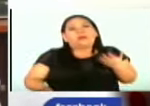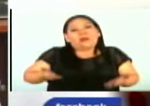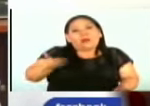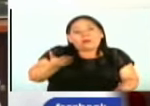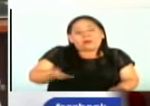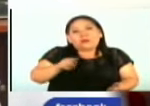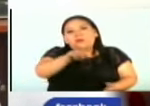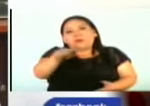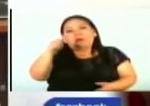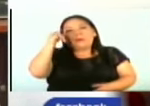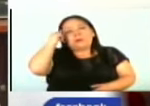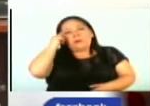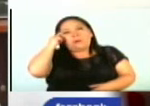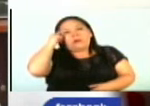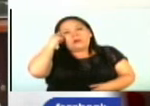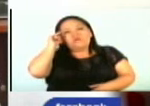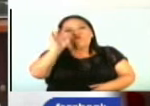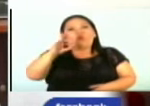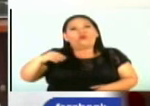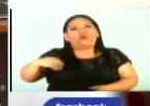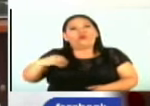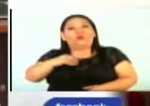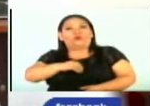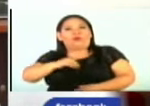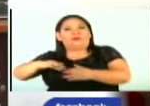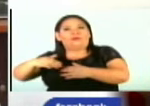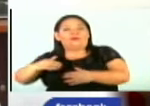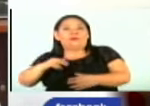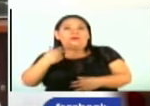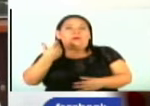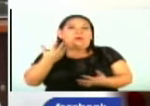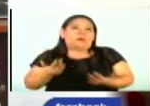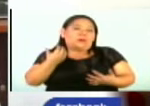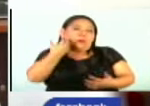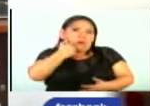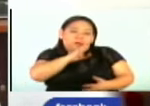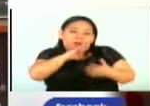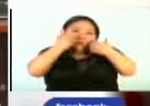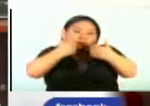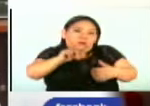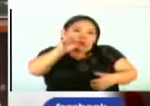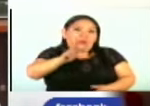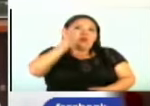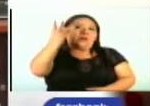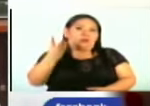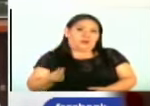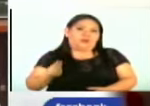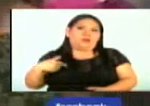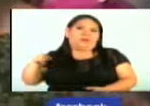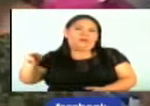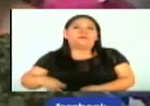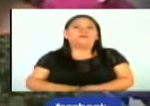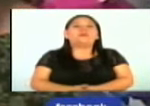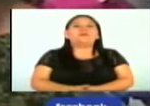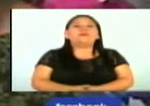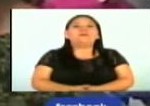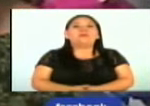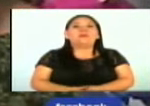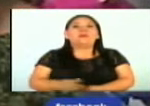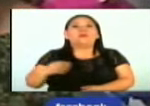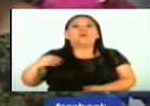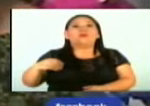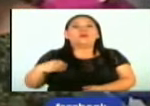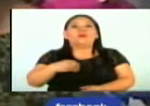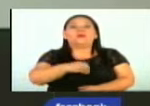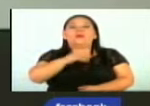al paciente a consultar después de 3 días de fiebre donde un médico, es lo que habitualmente sucede. Los expertos